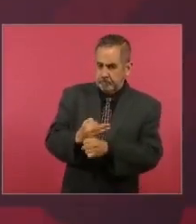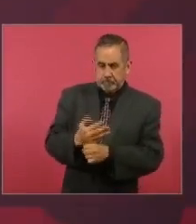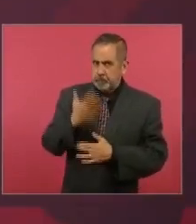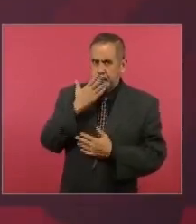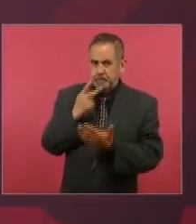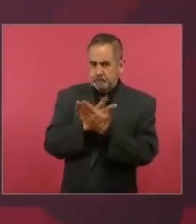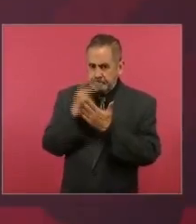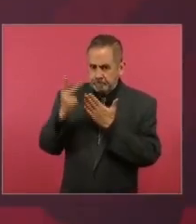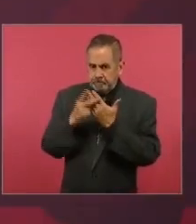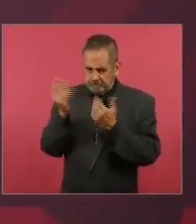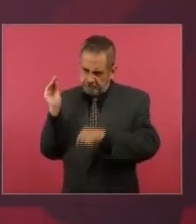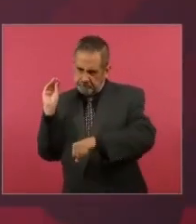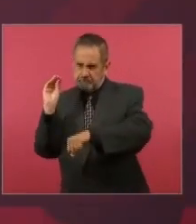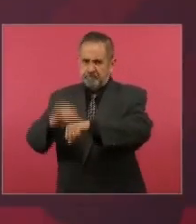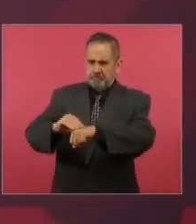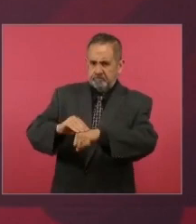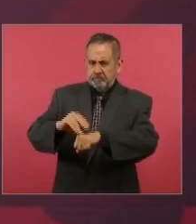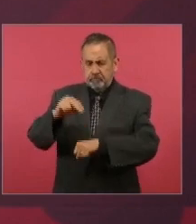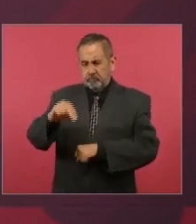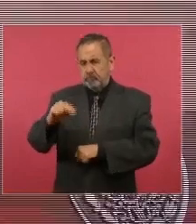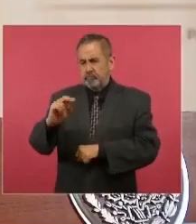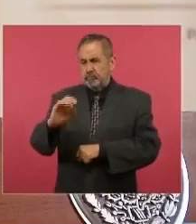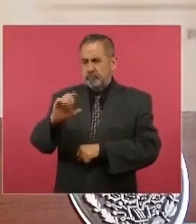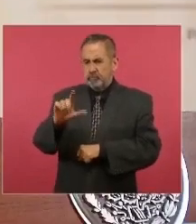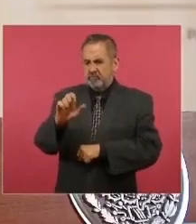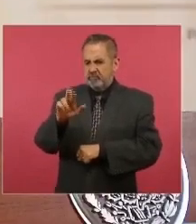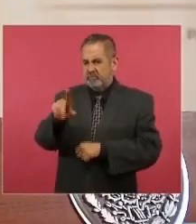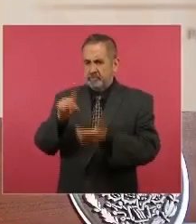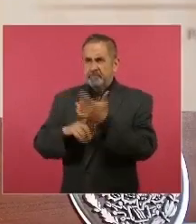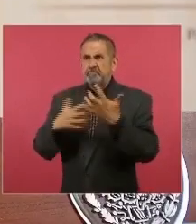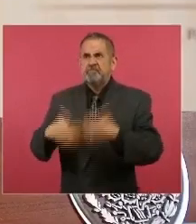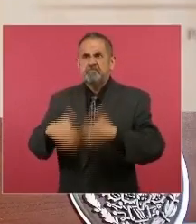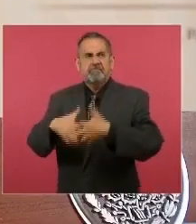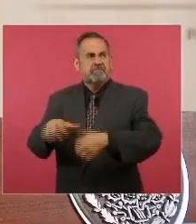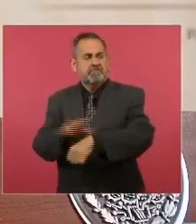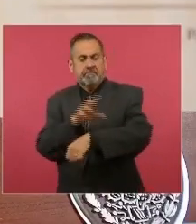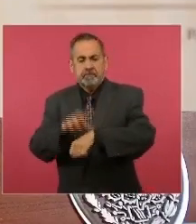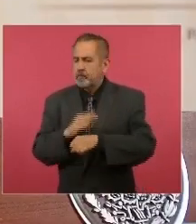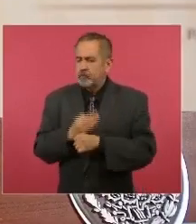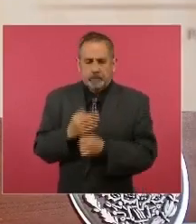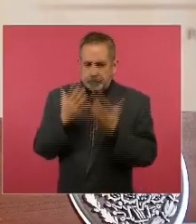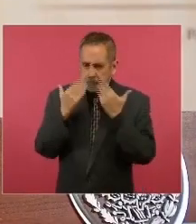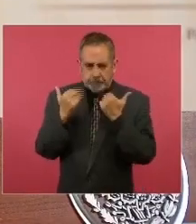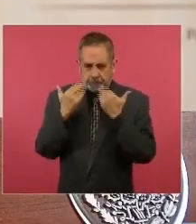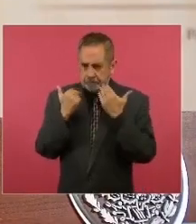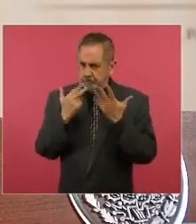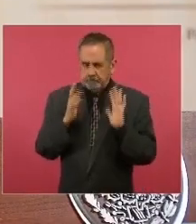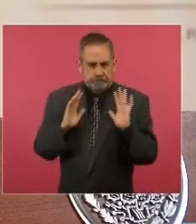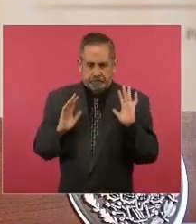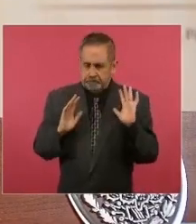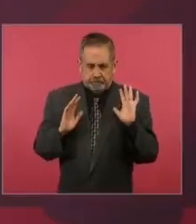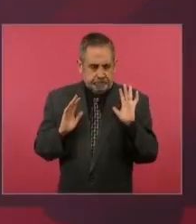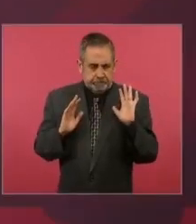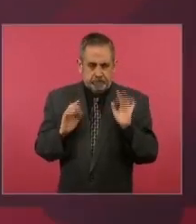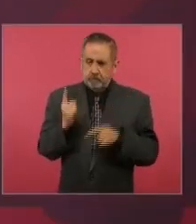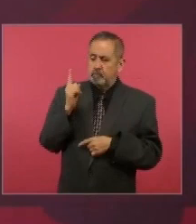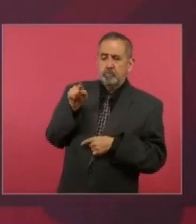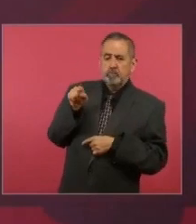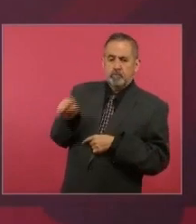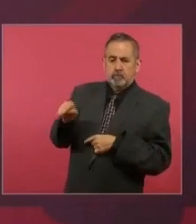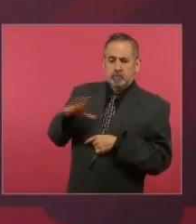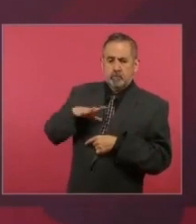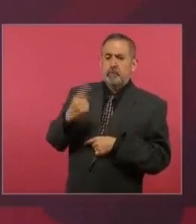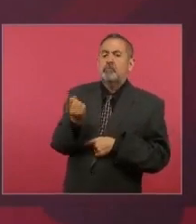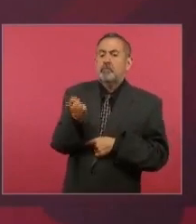es que de manera voluntaria quisieran estar compartiendo sus datos. Se supone que los tendrían que resguardar y los tendrían que